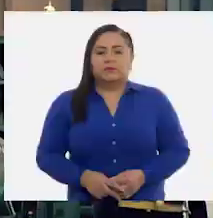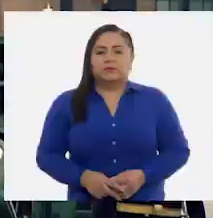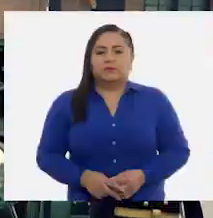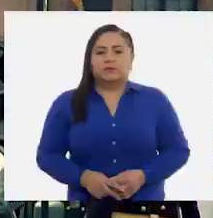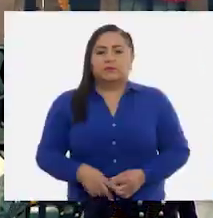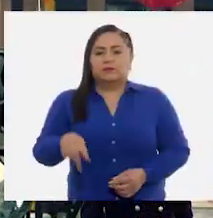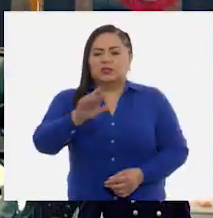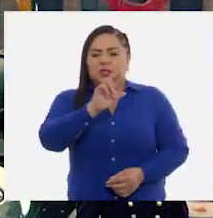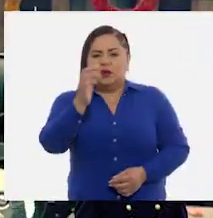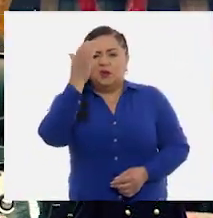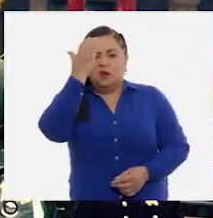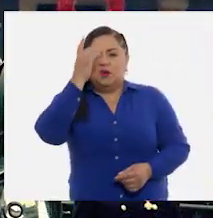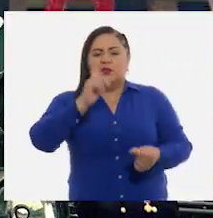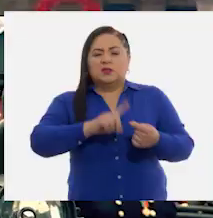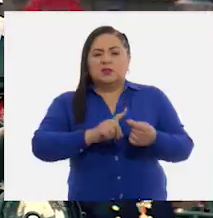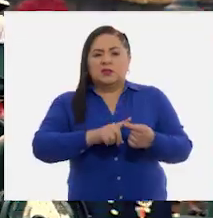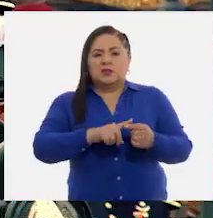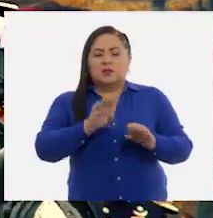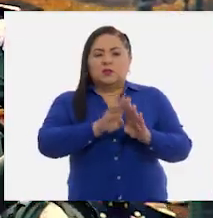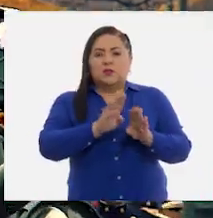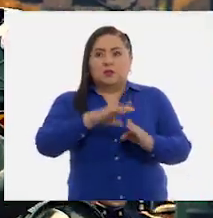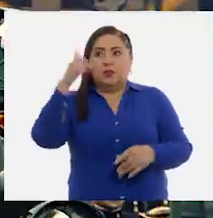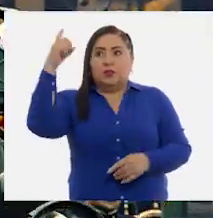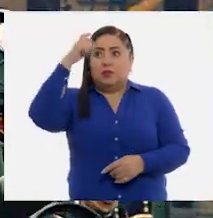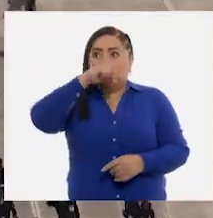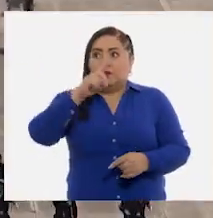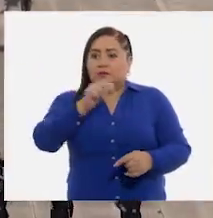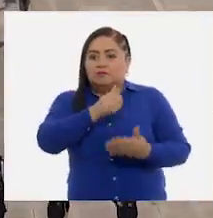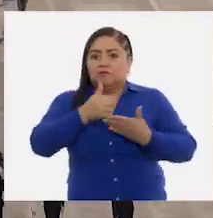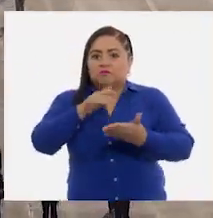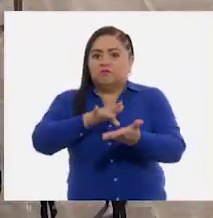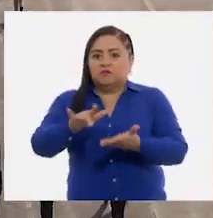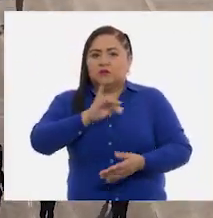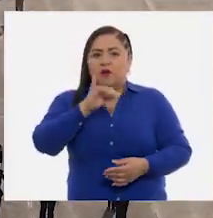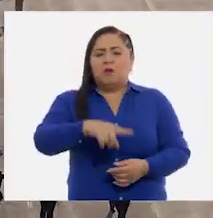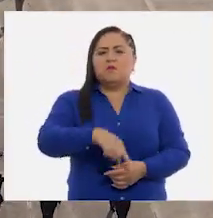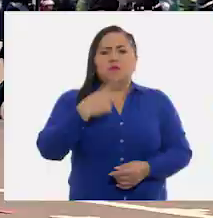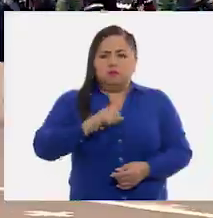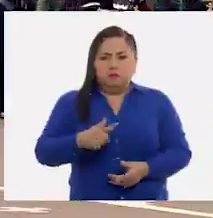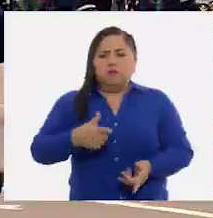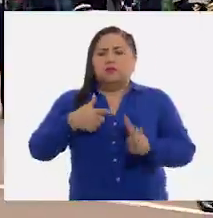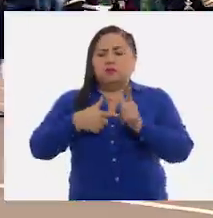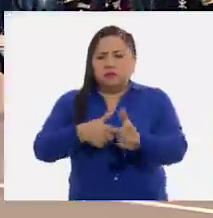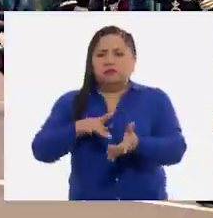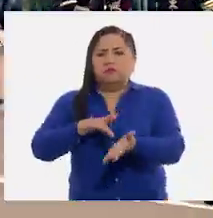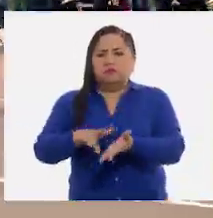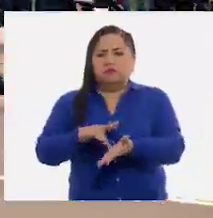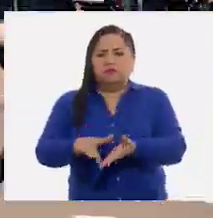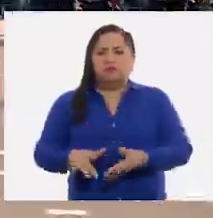Se reconoce a quien se levanta en los momentos difíciles y nunca se rinde.